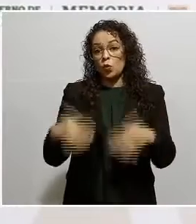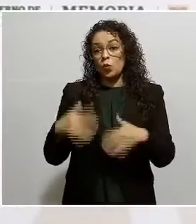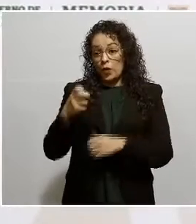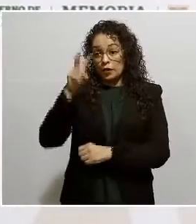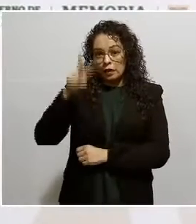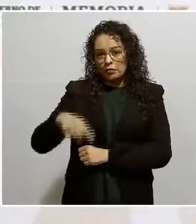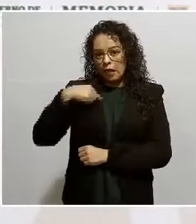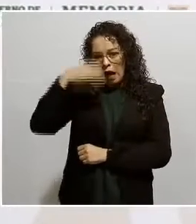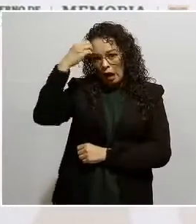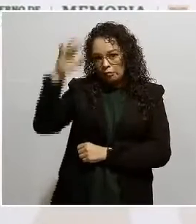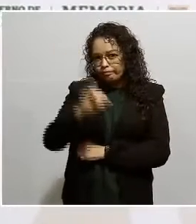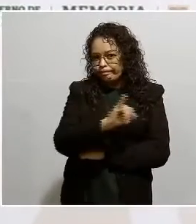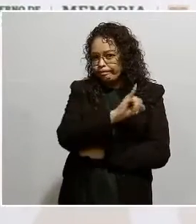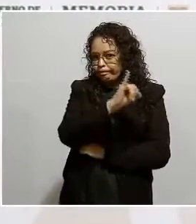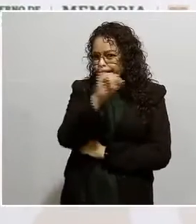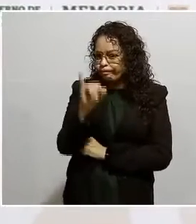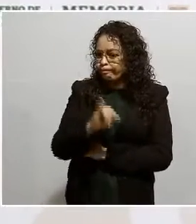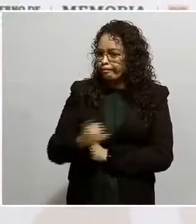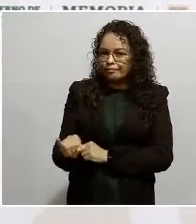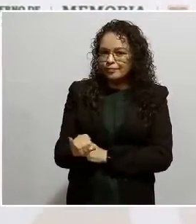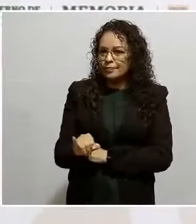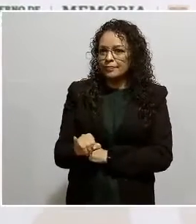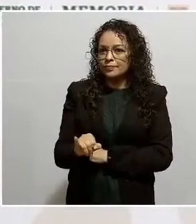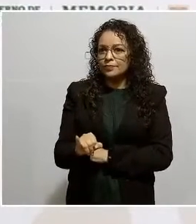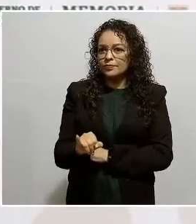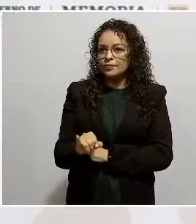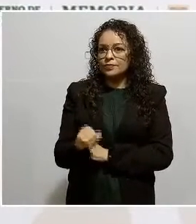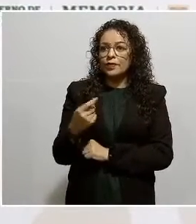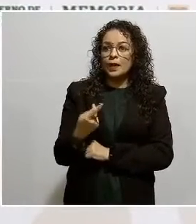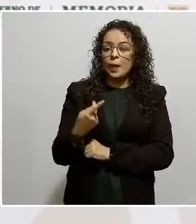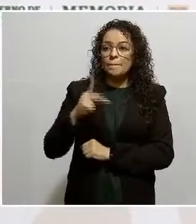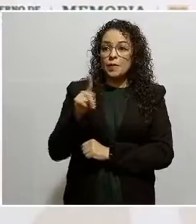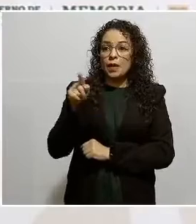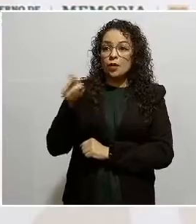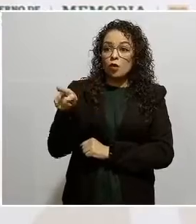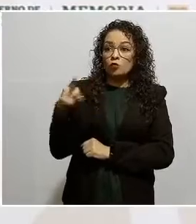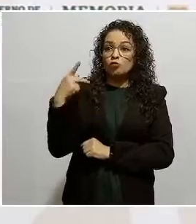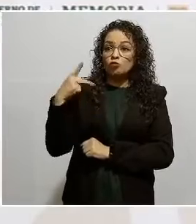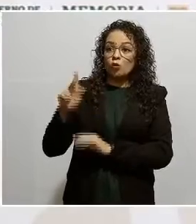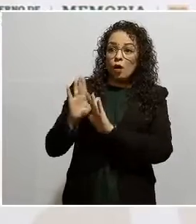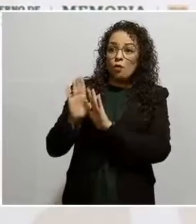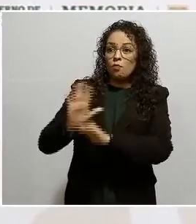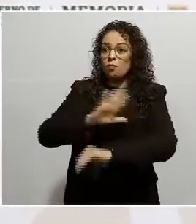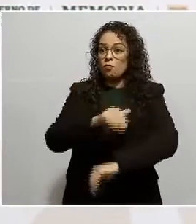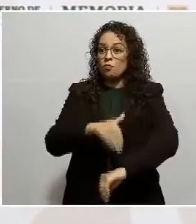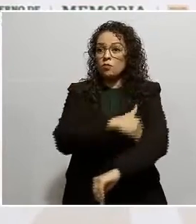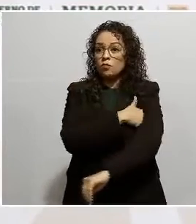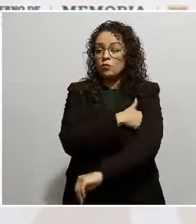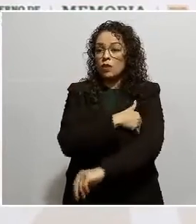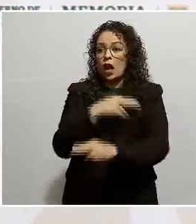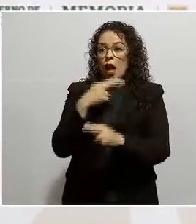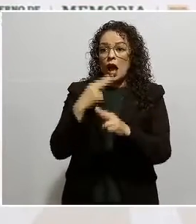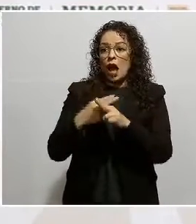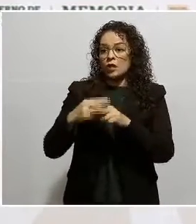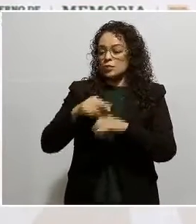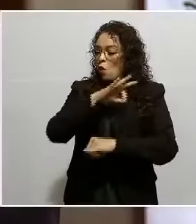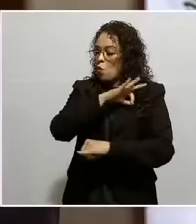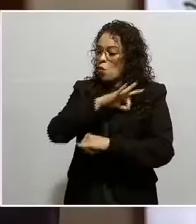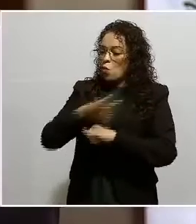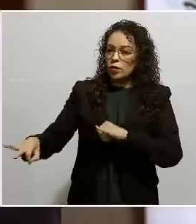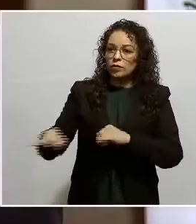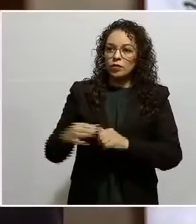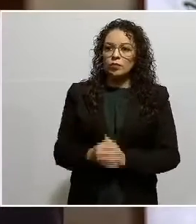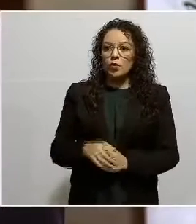inolvidables, pero la voluntad de guardar oculta su obra la mantuvo hasta el final de su vida.